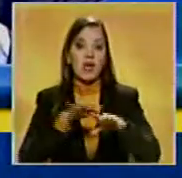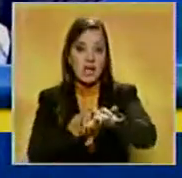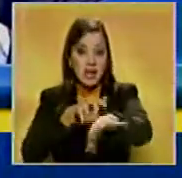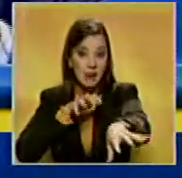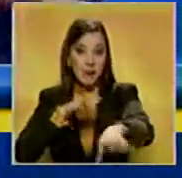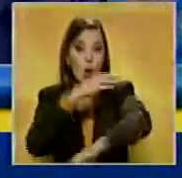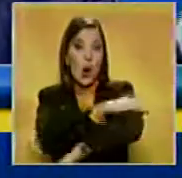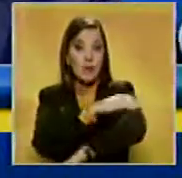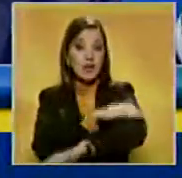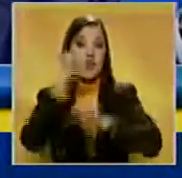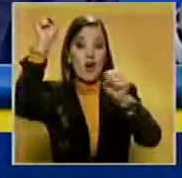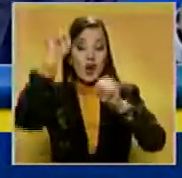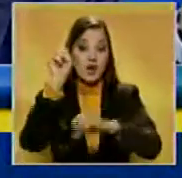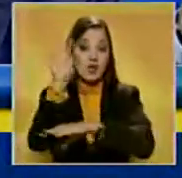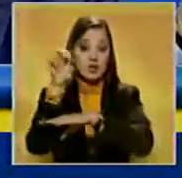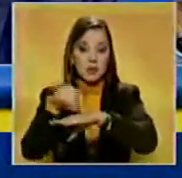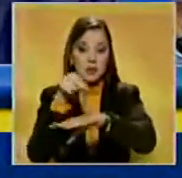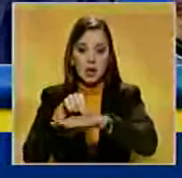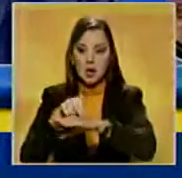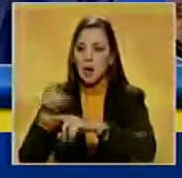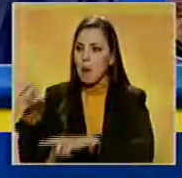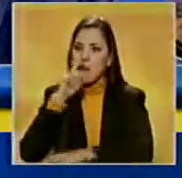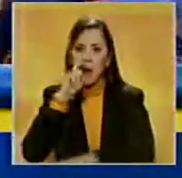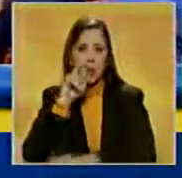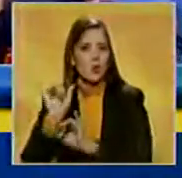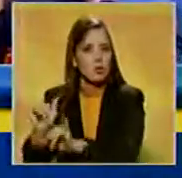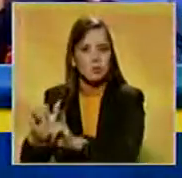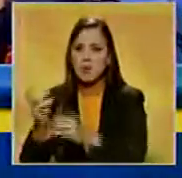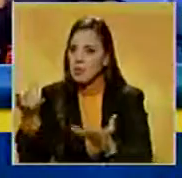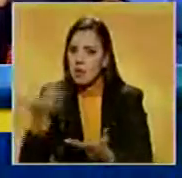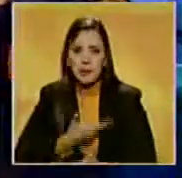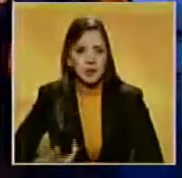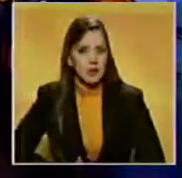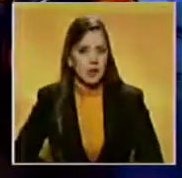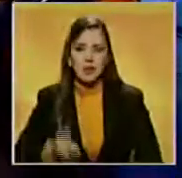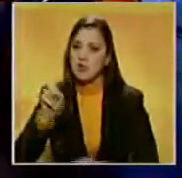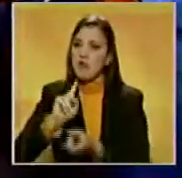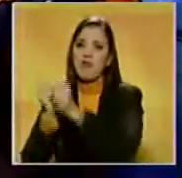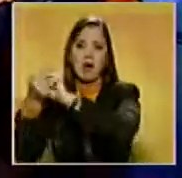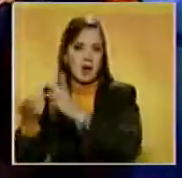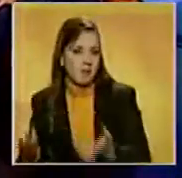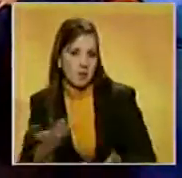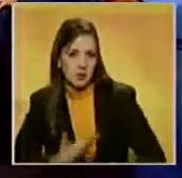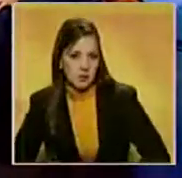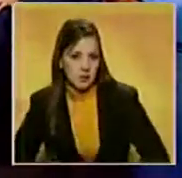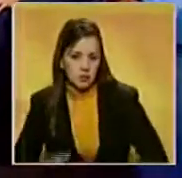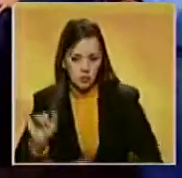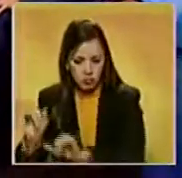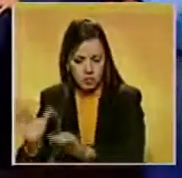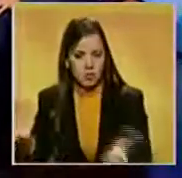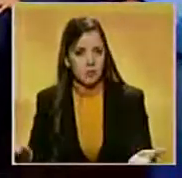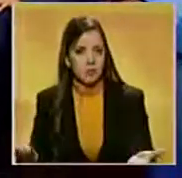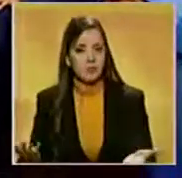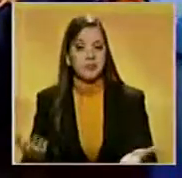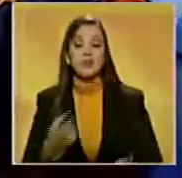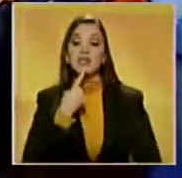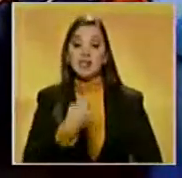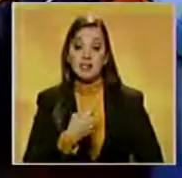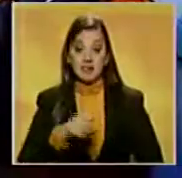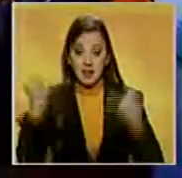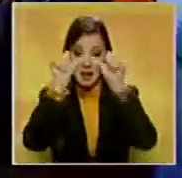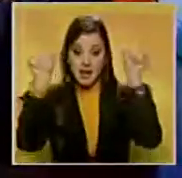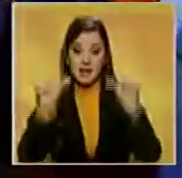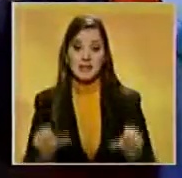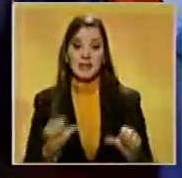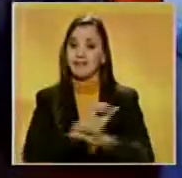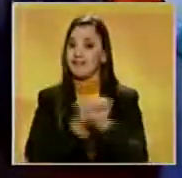mayoría maduro seguirá siendo presidente Pérez sostuvo que el modelo económico implementado por el gobierno nacional fracasó